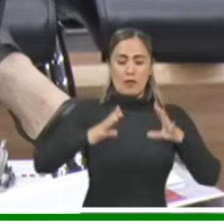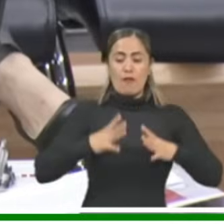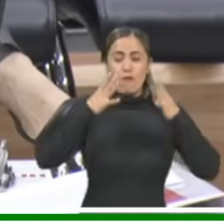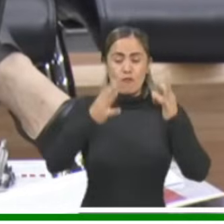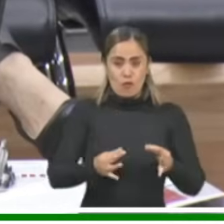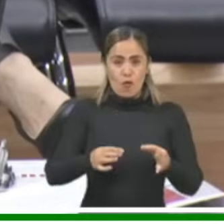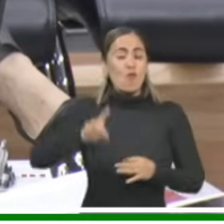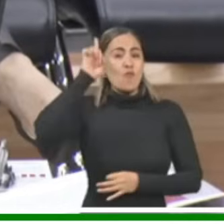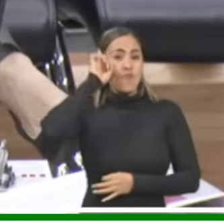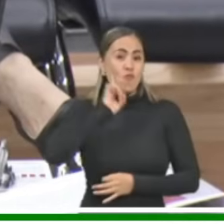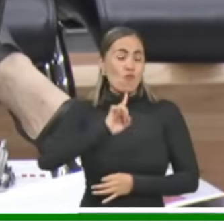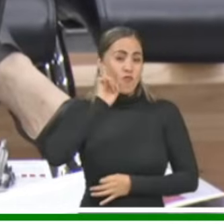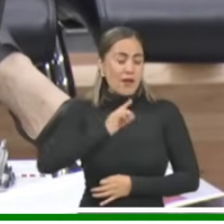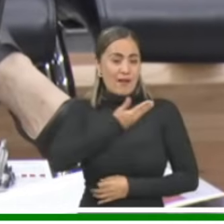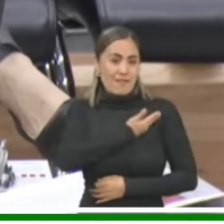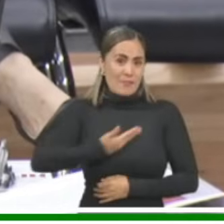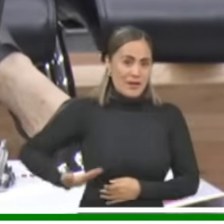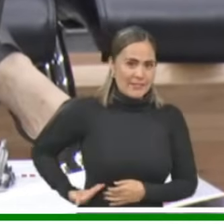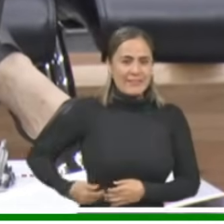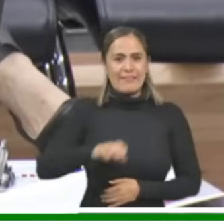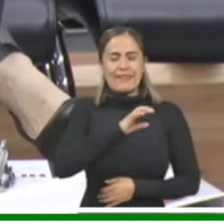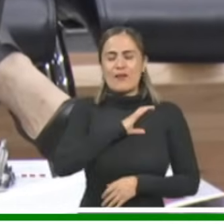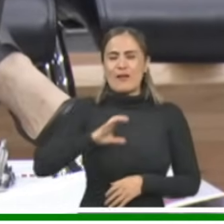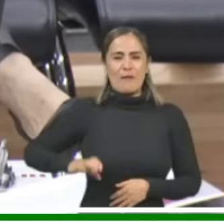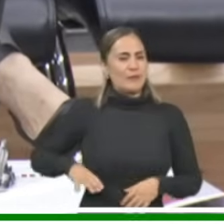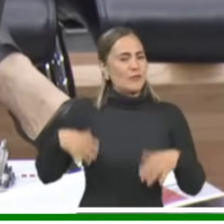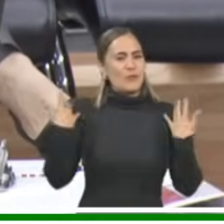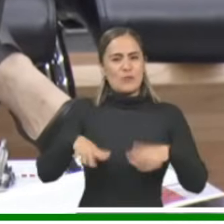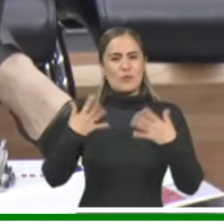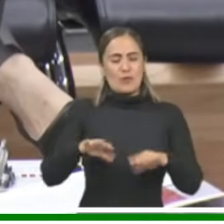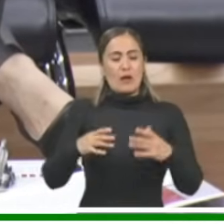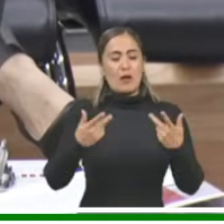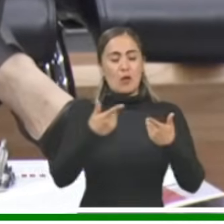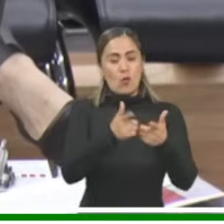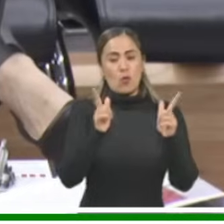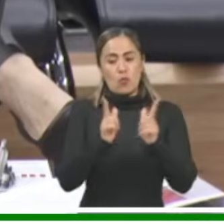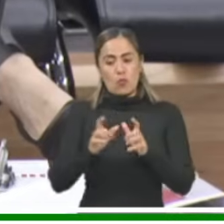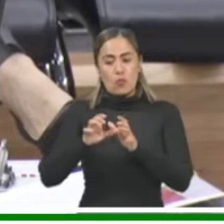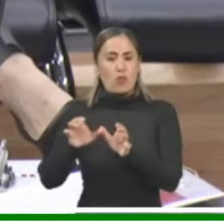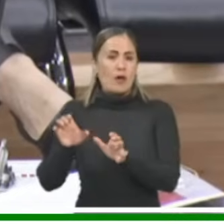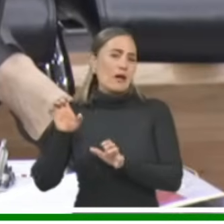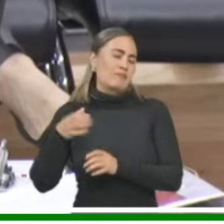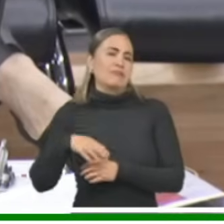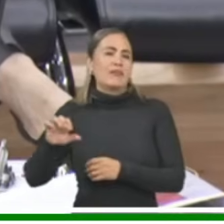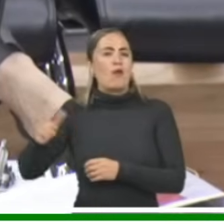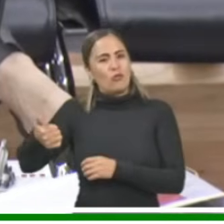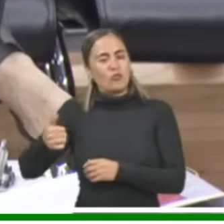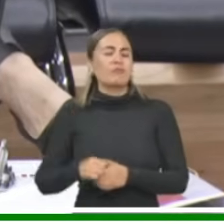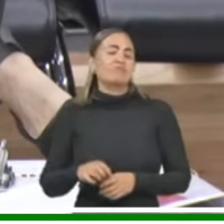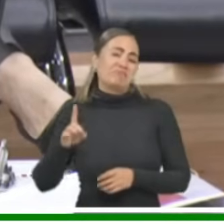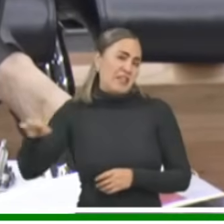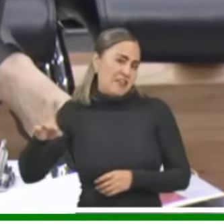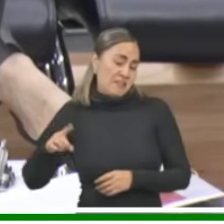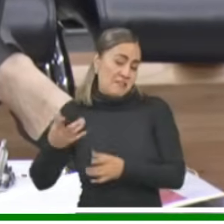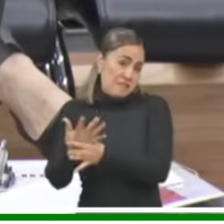encabezar la presidencia de la República. Los opositores dirán que será su candidata, pero estoy cierto que va a ser nuestra compañera Claudia